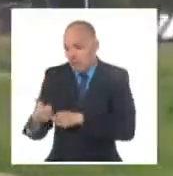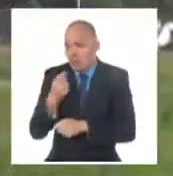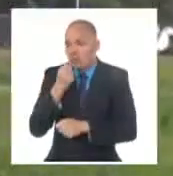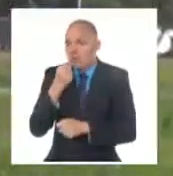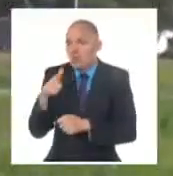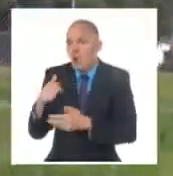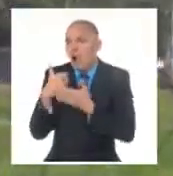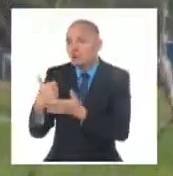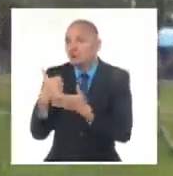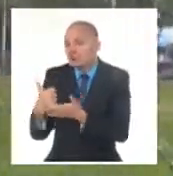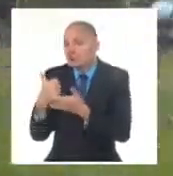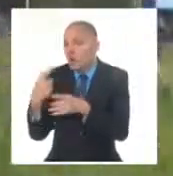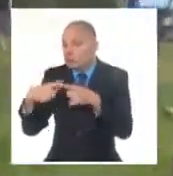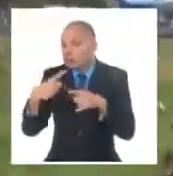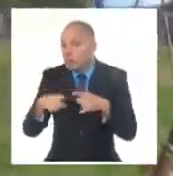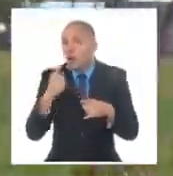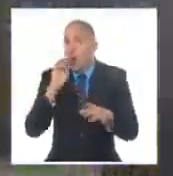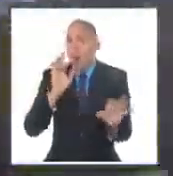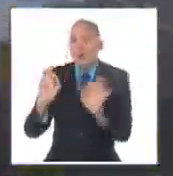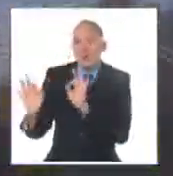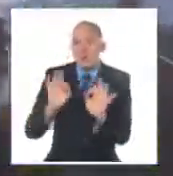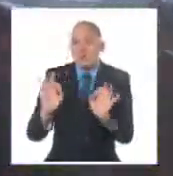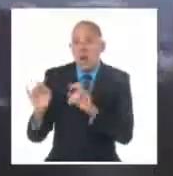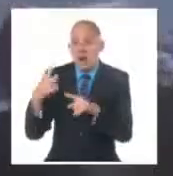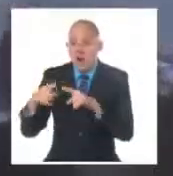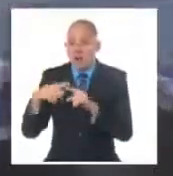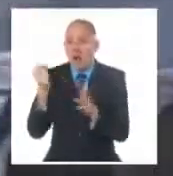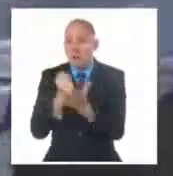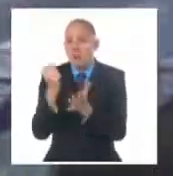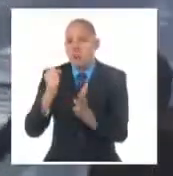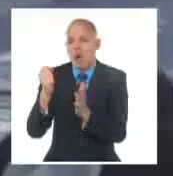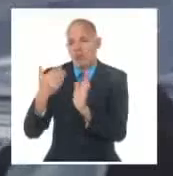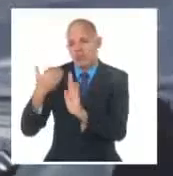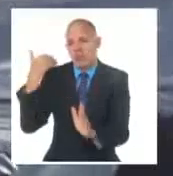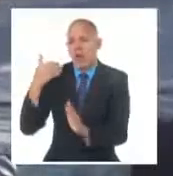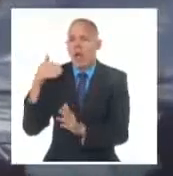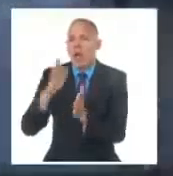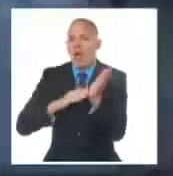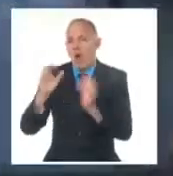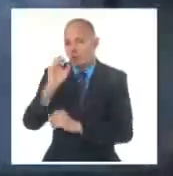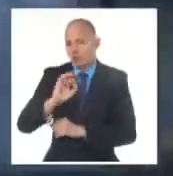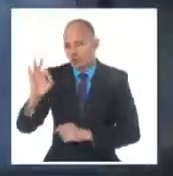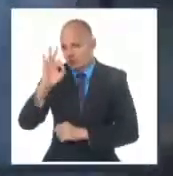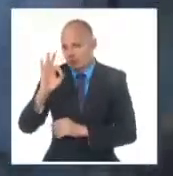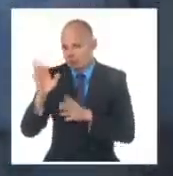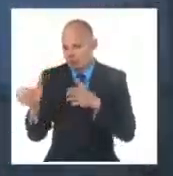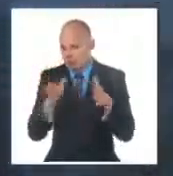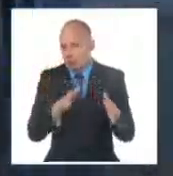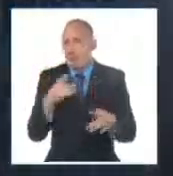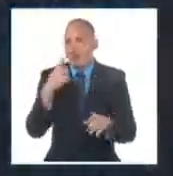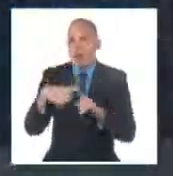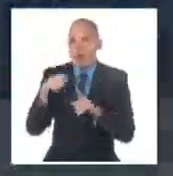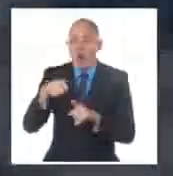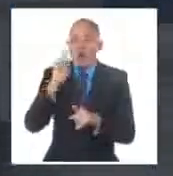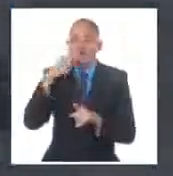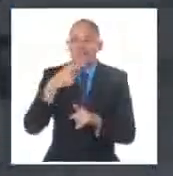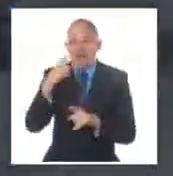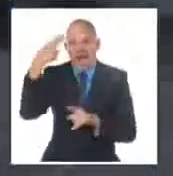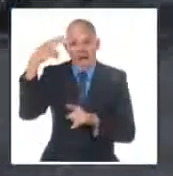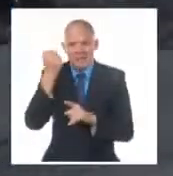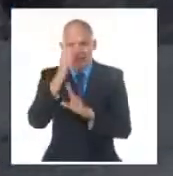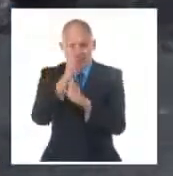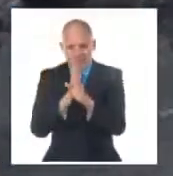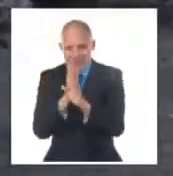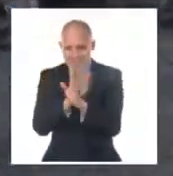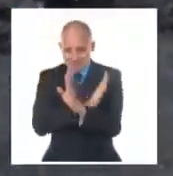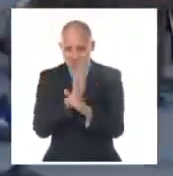apoyo multinacional para la seguridad aprobada en octubre pasado. República Dominicana suspendió toda la transportación aérea al y